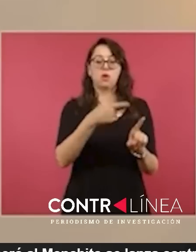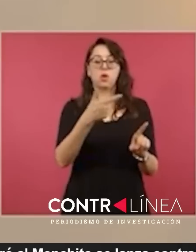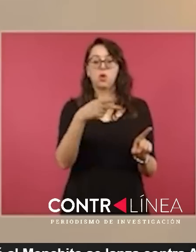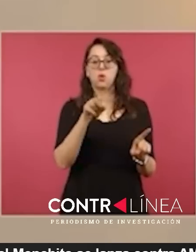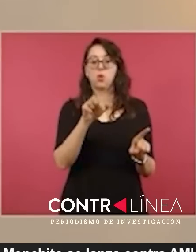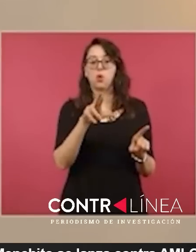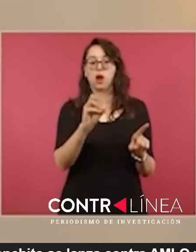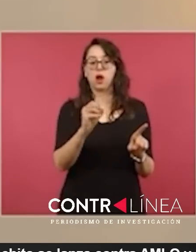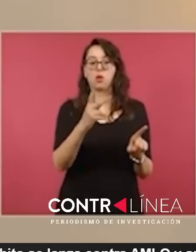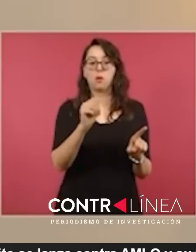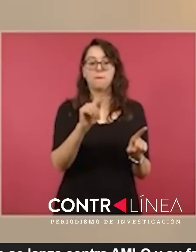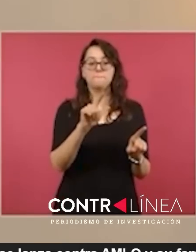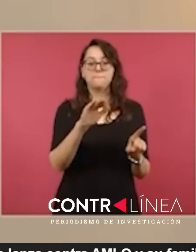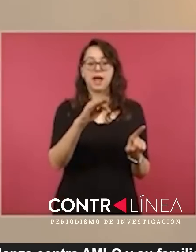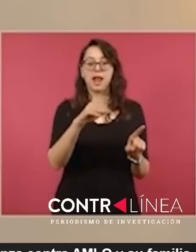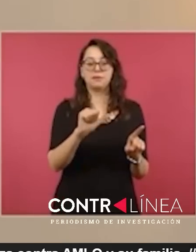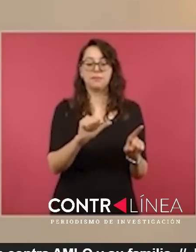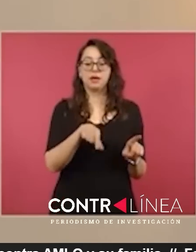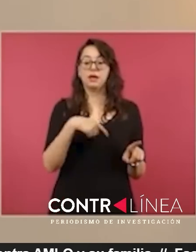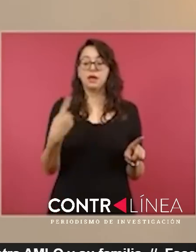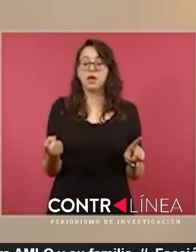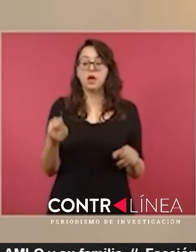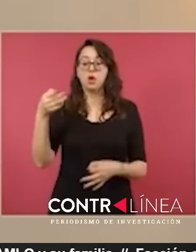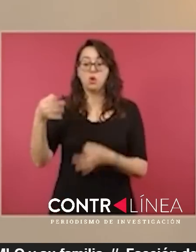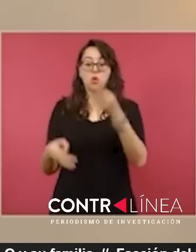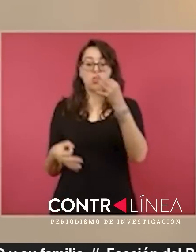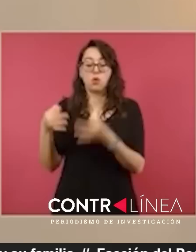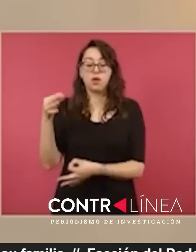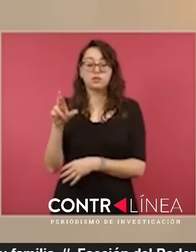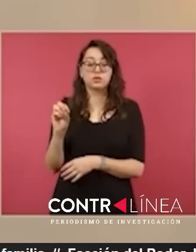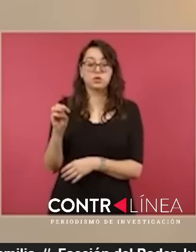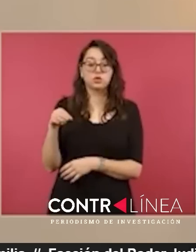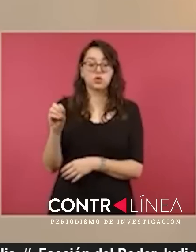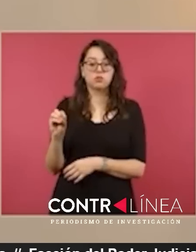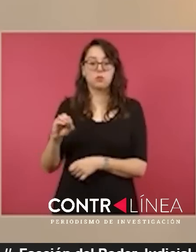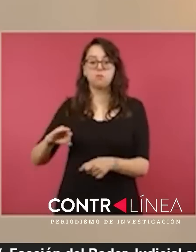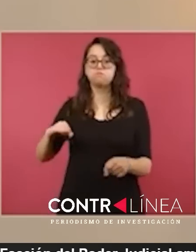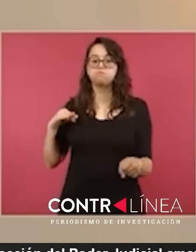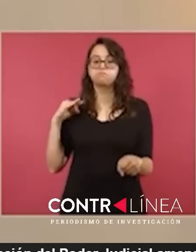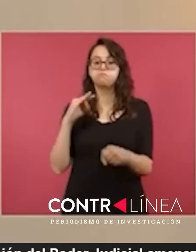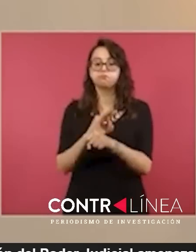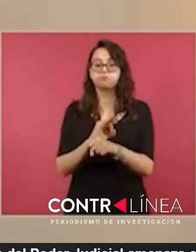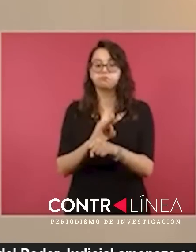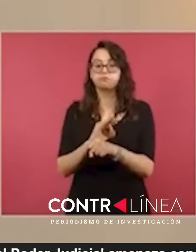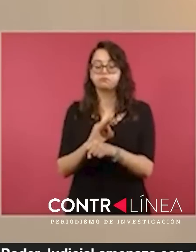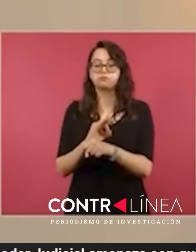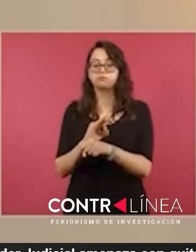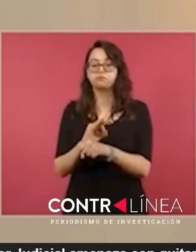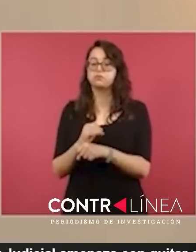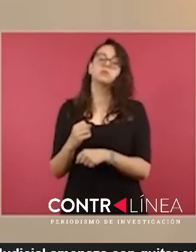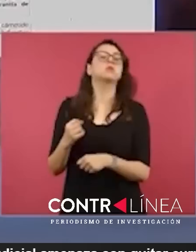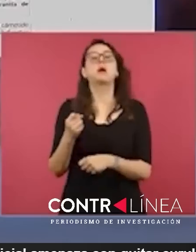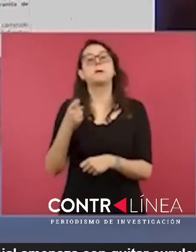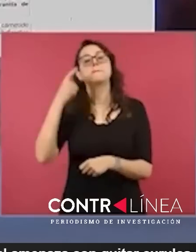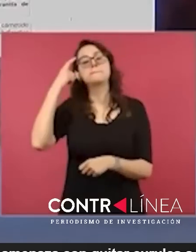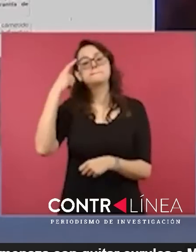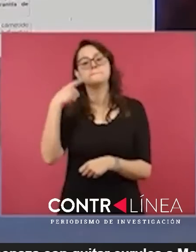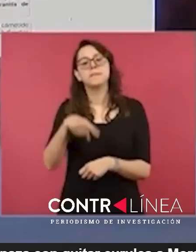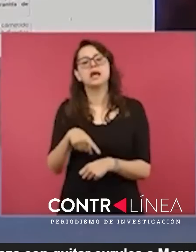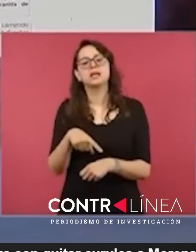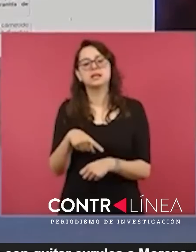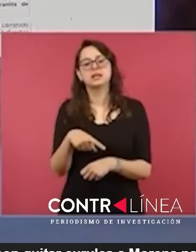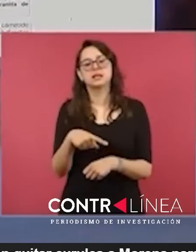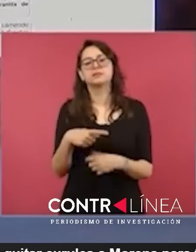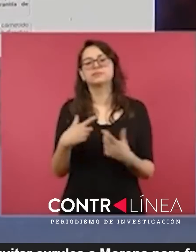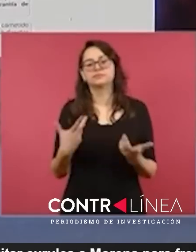el 27 de febrero de este año, otorgó un amparo a Héctor N. para que el juez segundo en materia penal